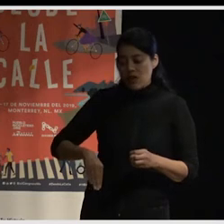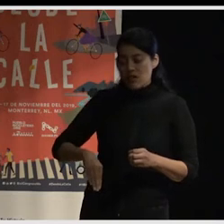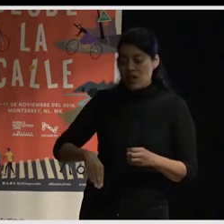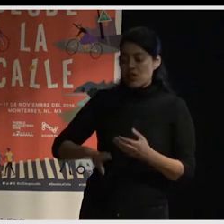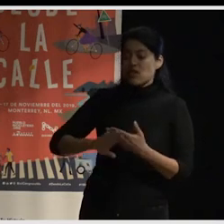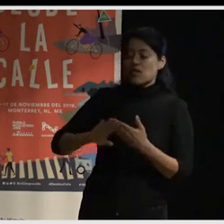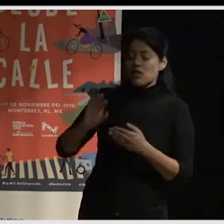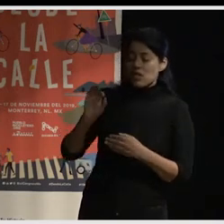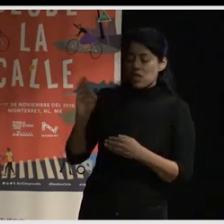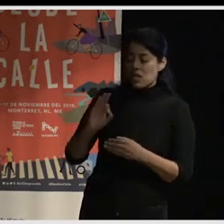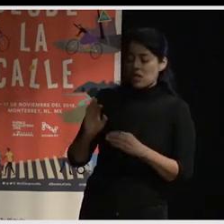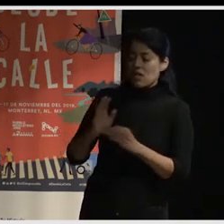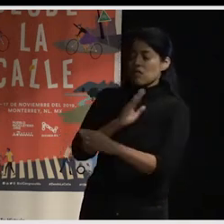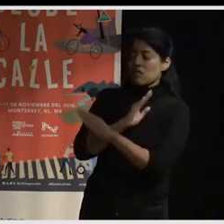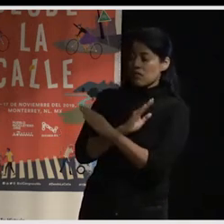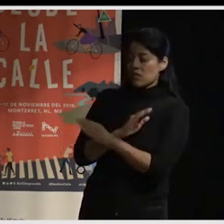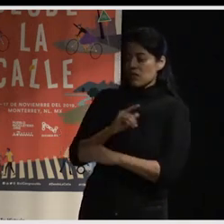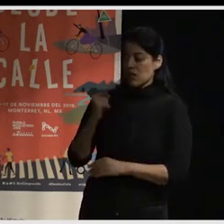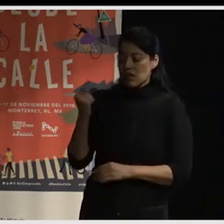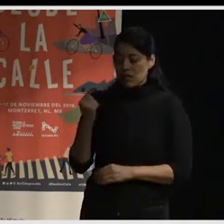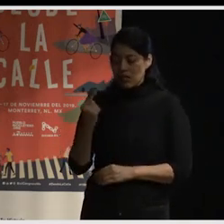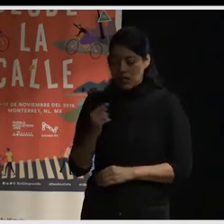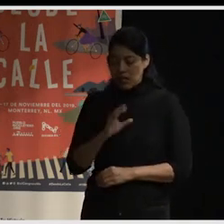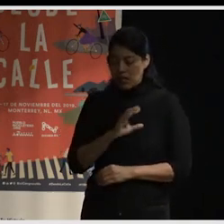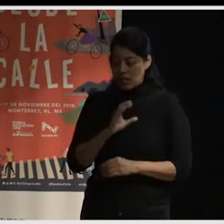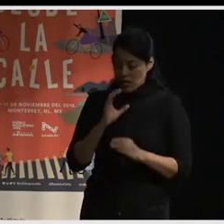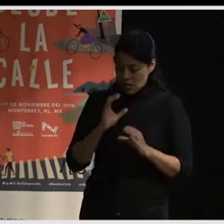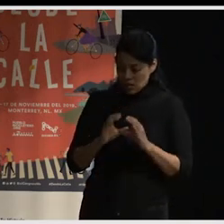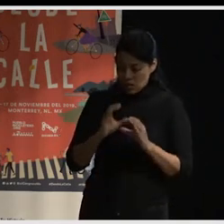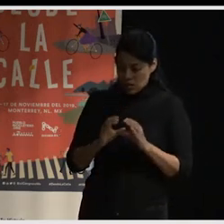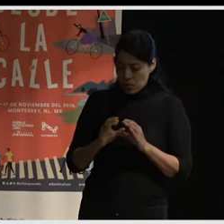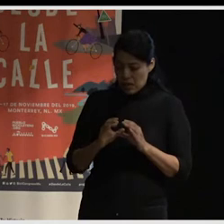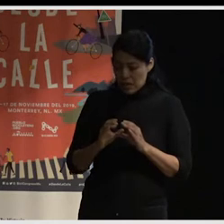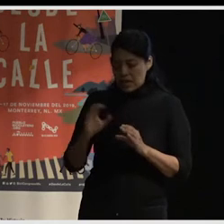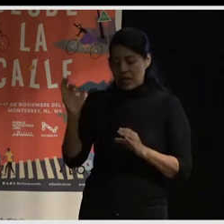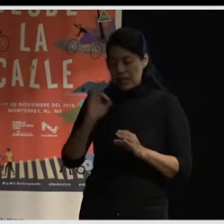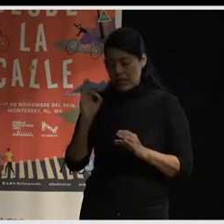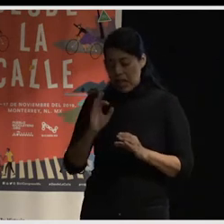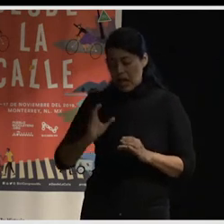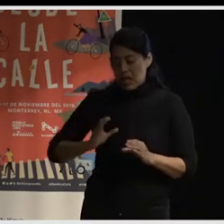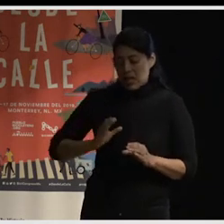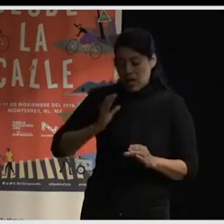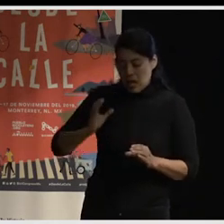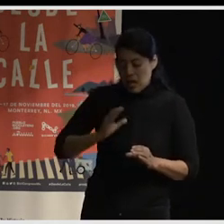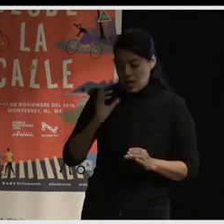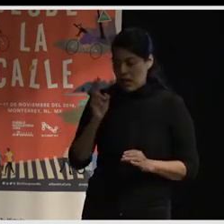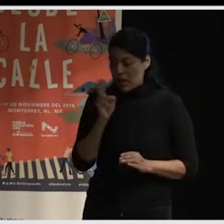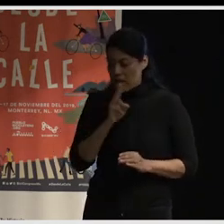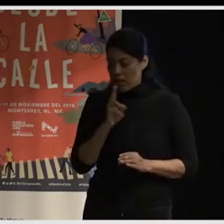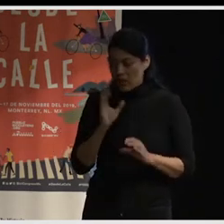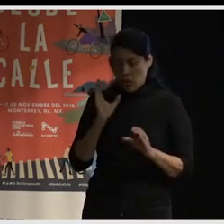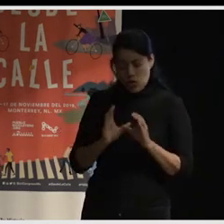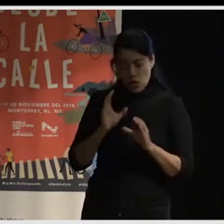evitables que si se adoptarán si se cumplieran ciertos estándares de calidad del aire en este en este